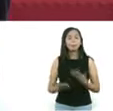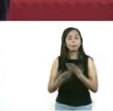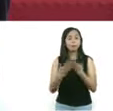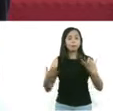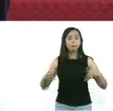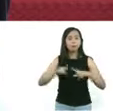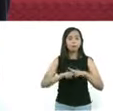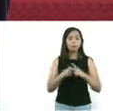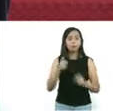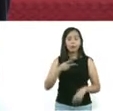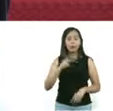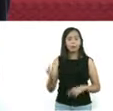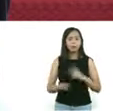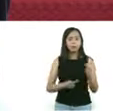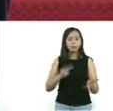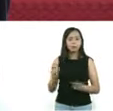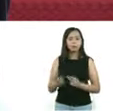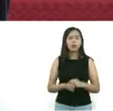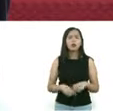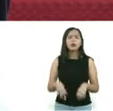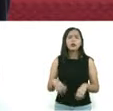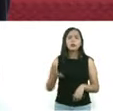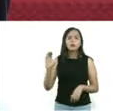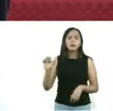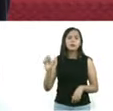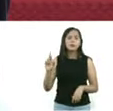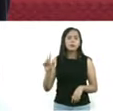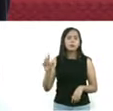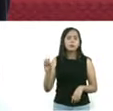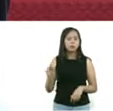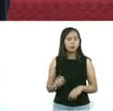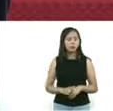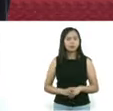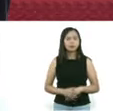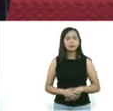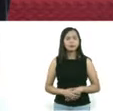Iniciamos sesión de preguntas y respuestas con Carlos Pozos.